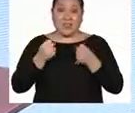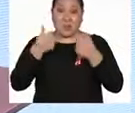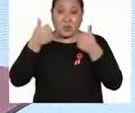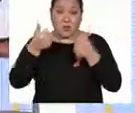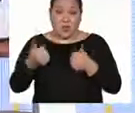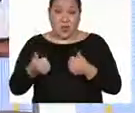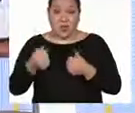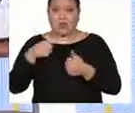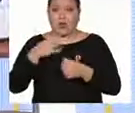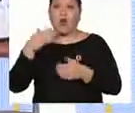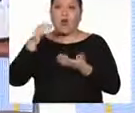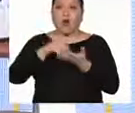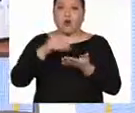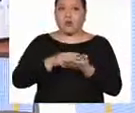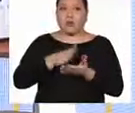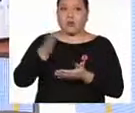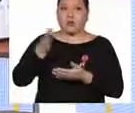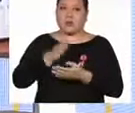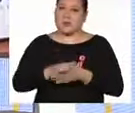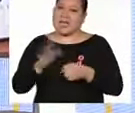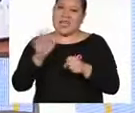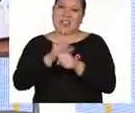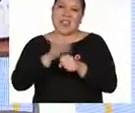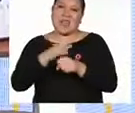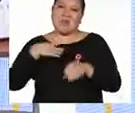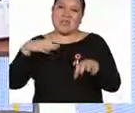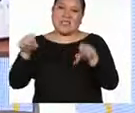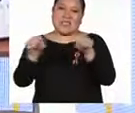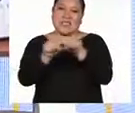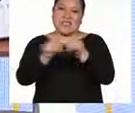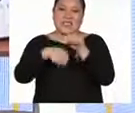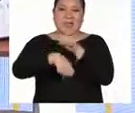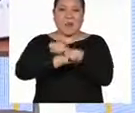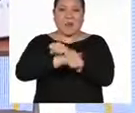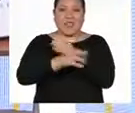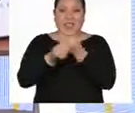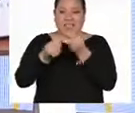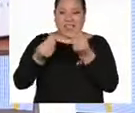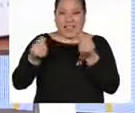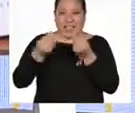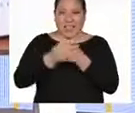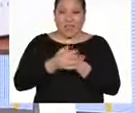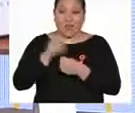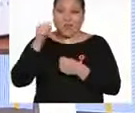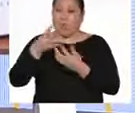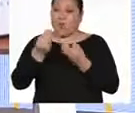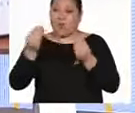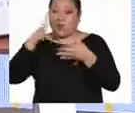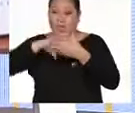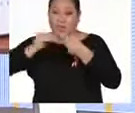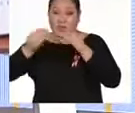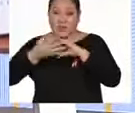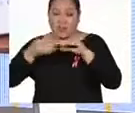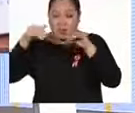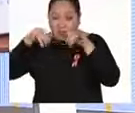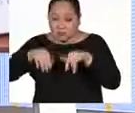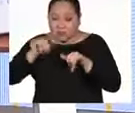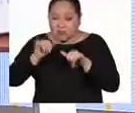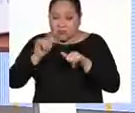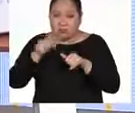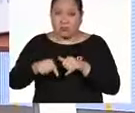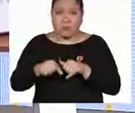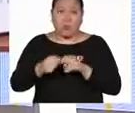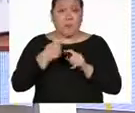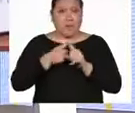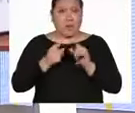excursiones y a llenar mis zapatillas de arena. Pero así como hay tanta historia enterrada, a veces olvidamos que quedan aún